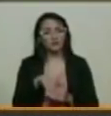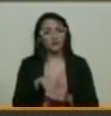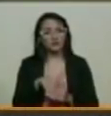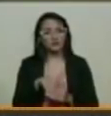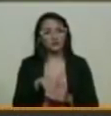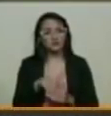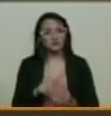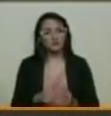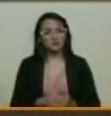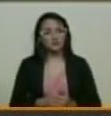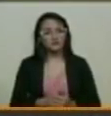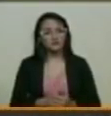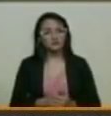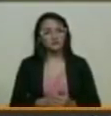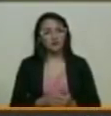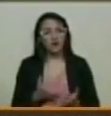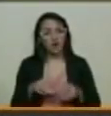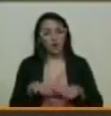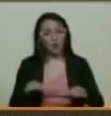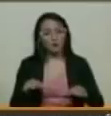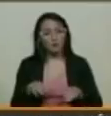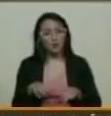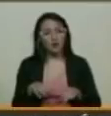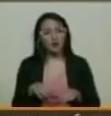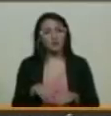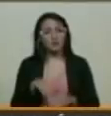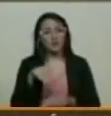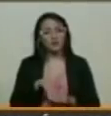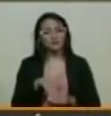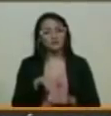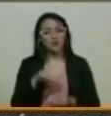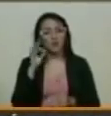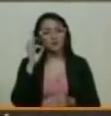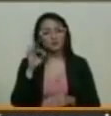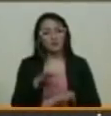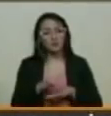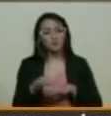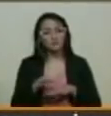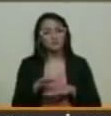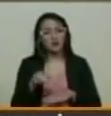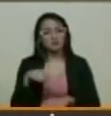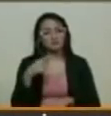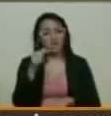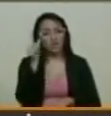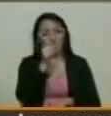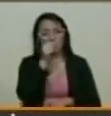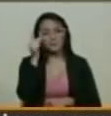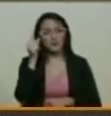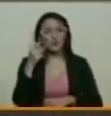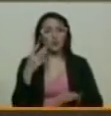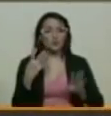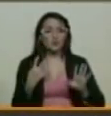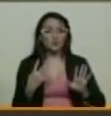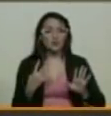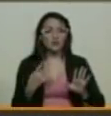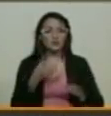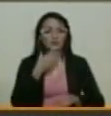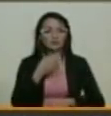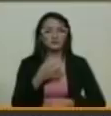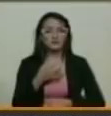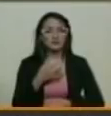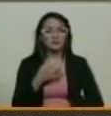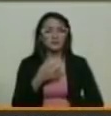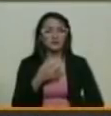que convocamos la elección de consejos municipales para el domingo 9